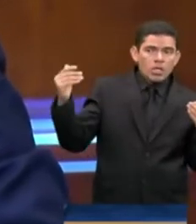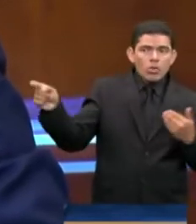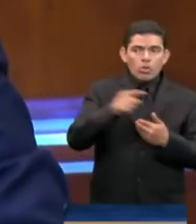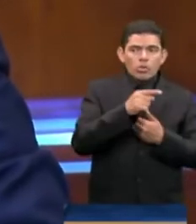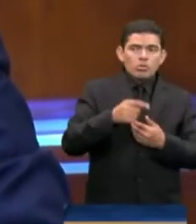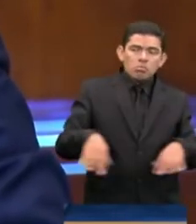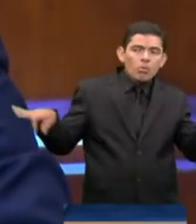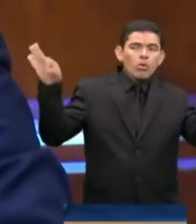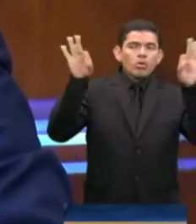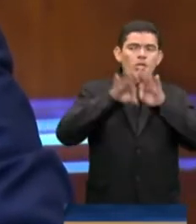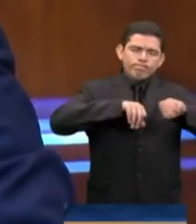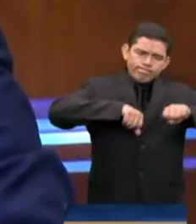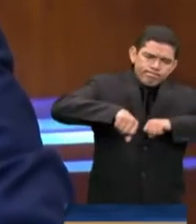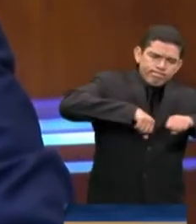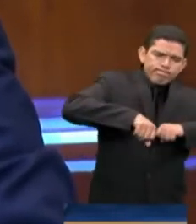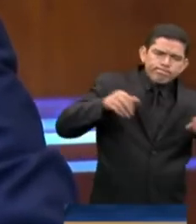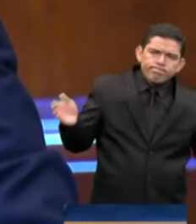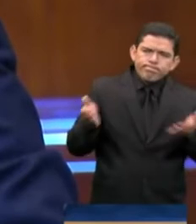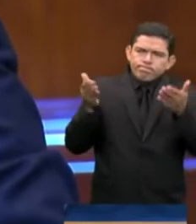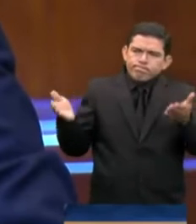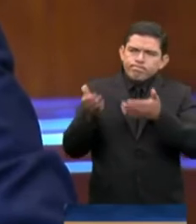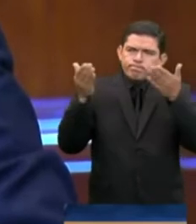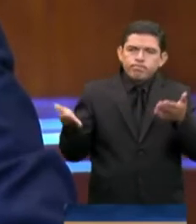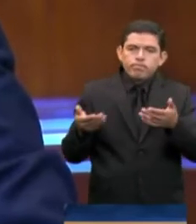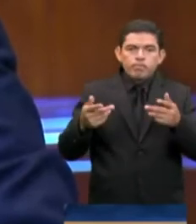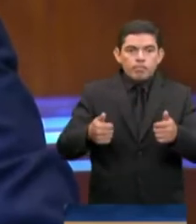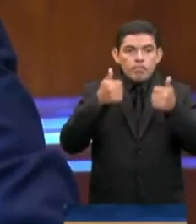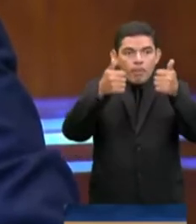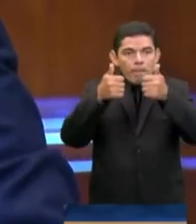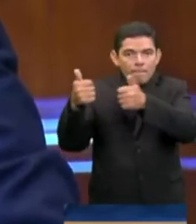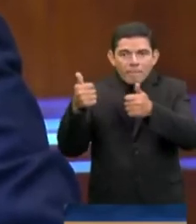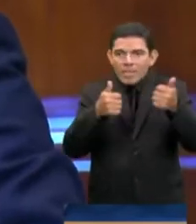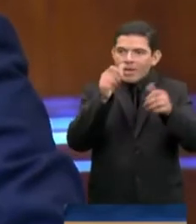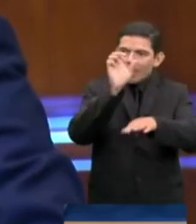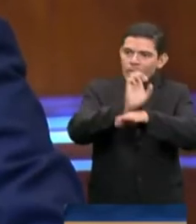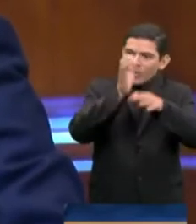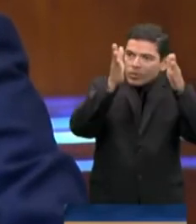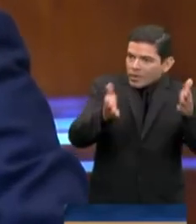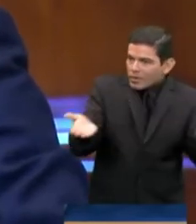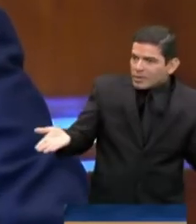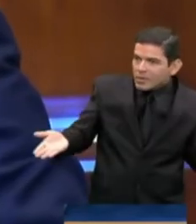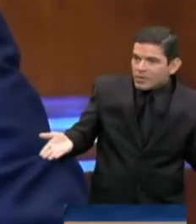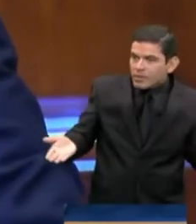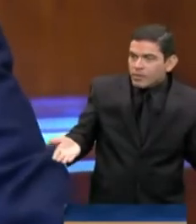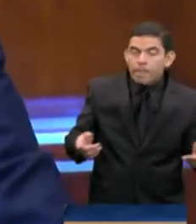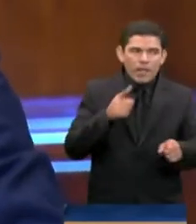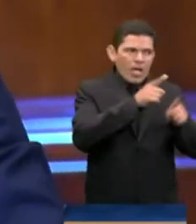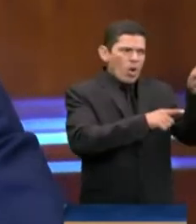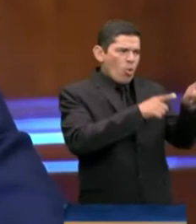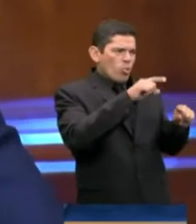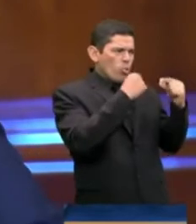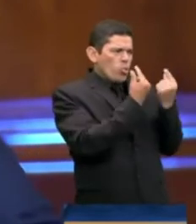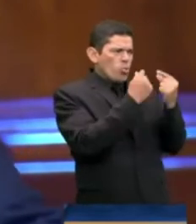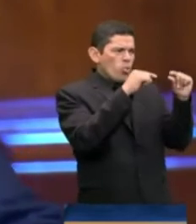debemos hacer para incrementar el bienestar del pueblo. Probablemente algunas organizaciones